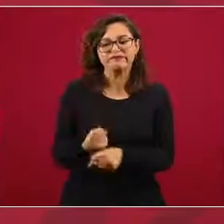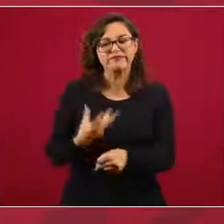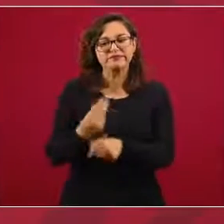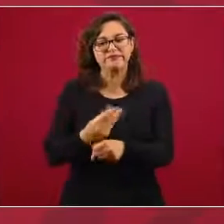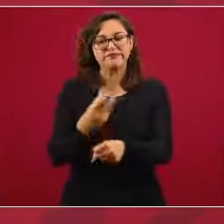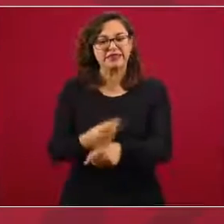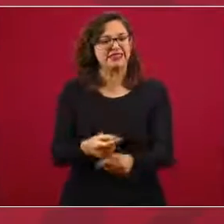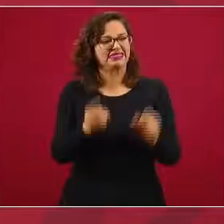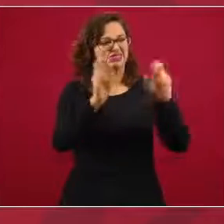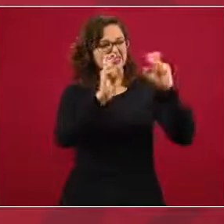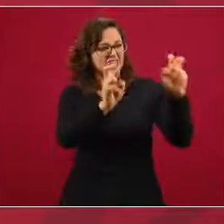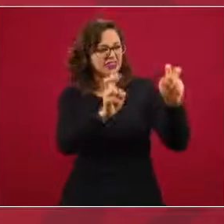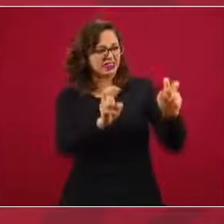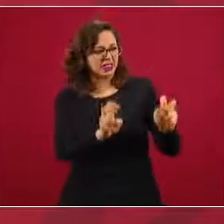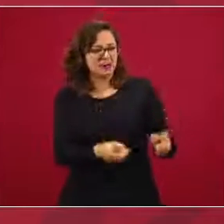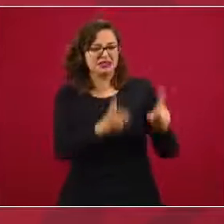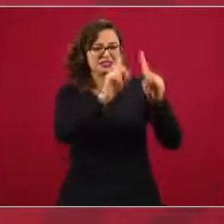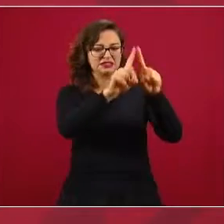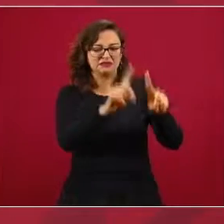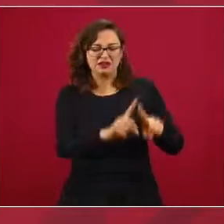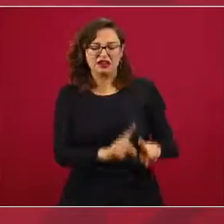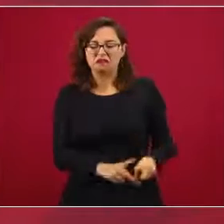temas no se